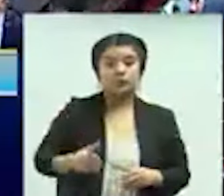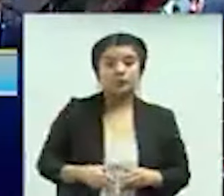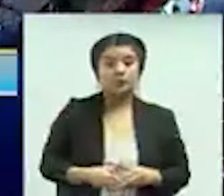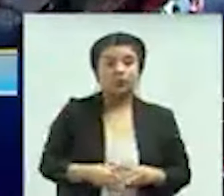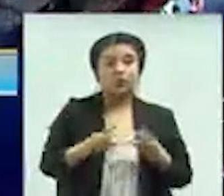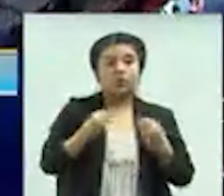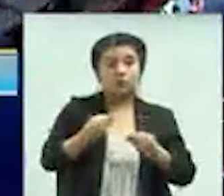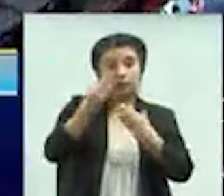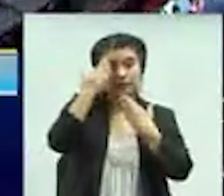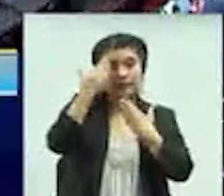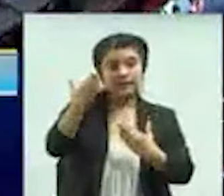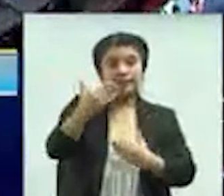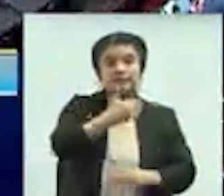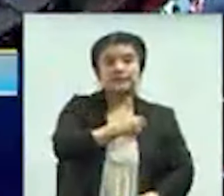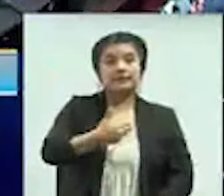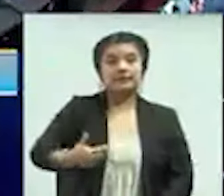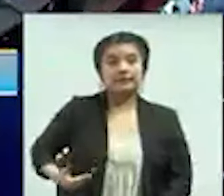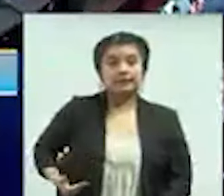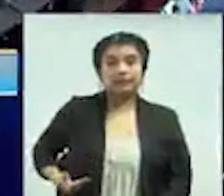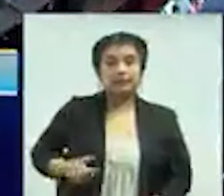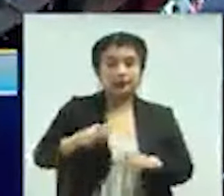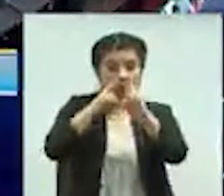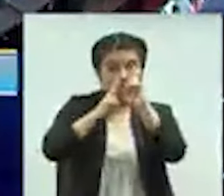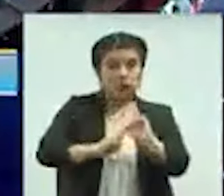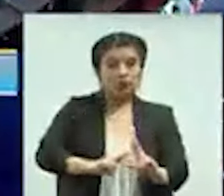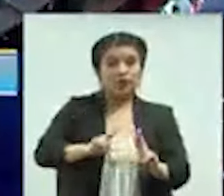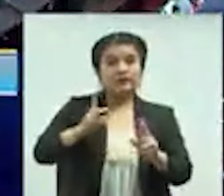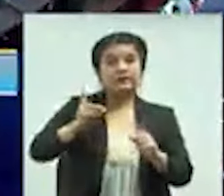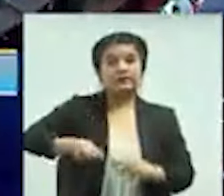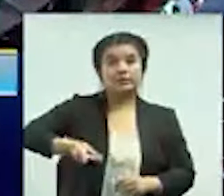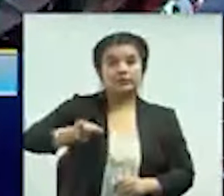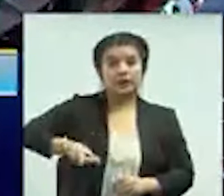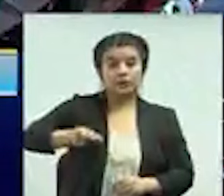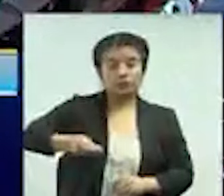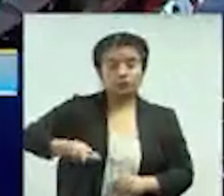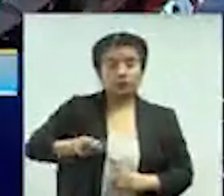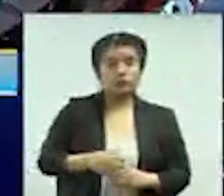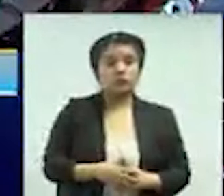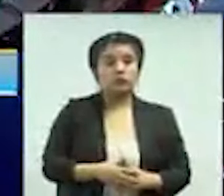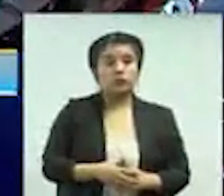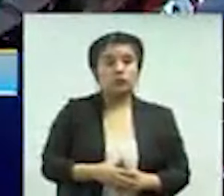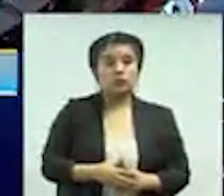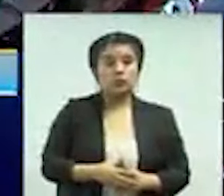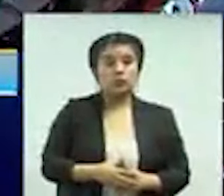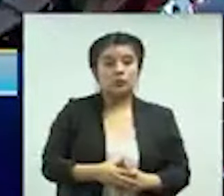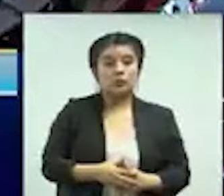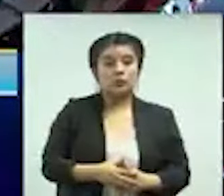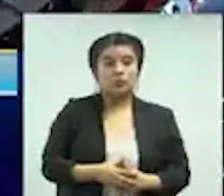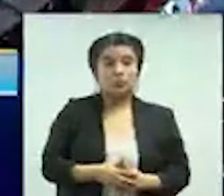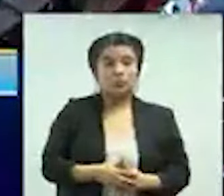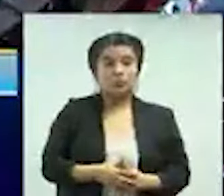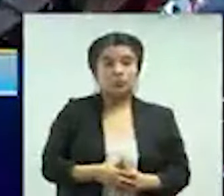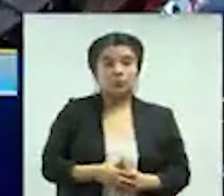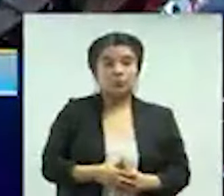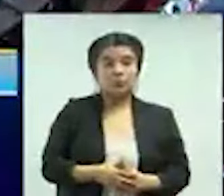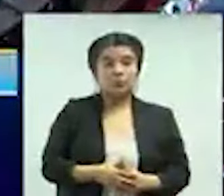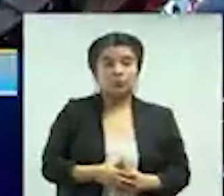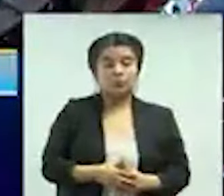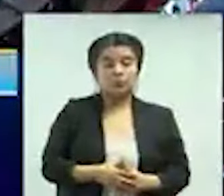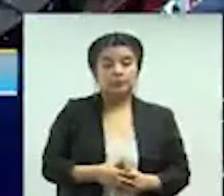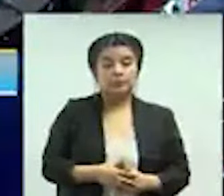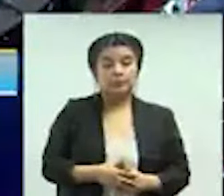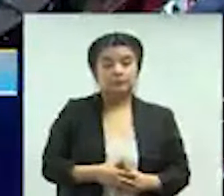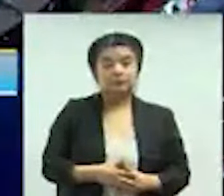Muchas gracias, presidente. Honorable pleno. Bueno, ha sido evidente,